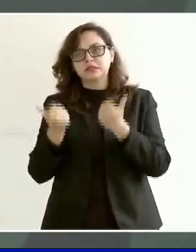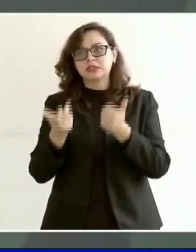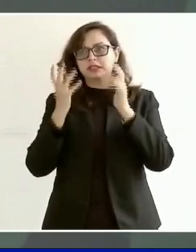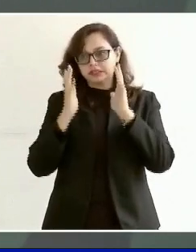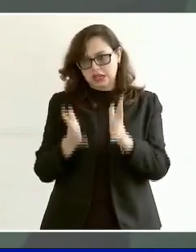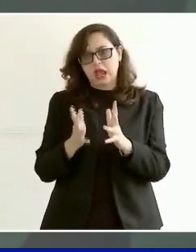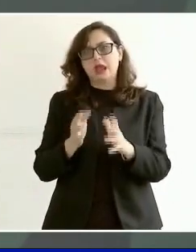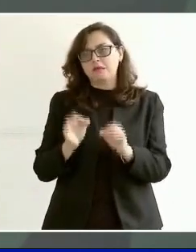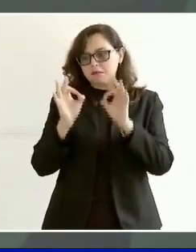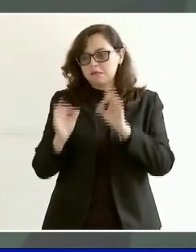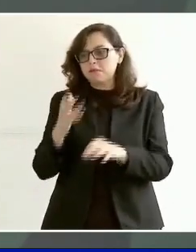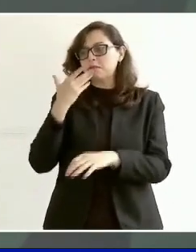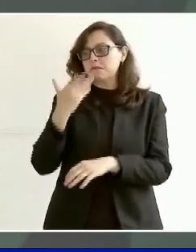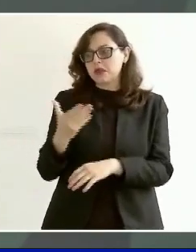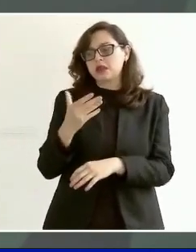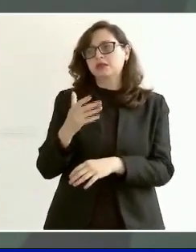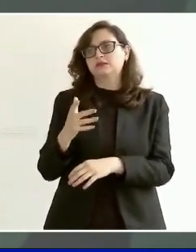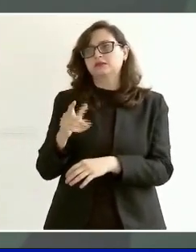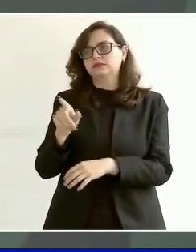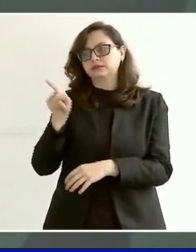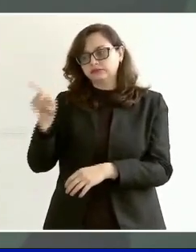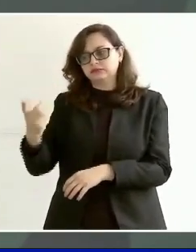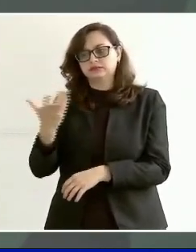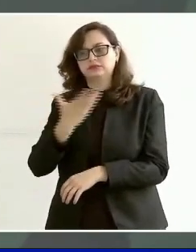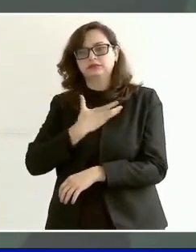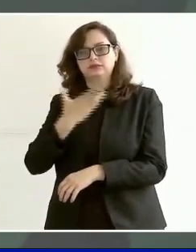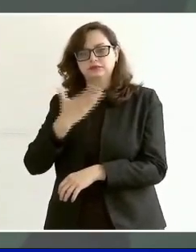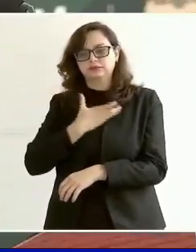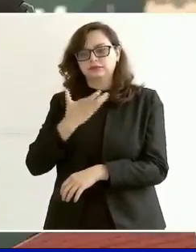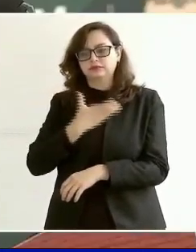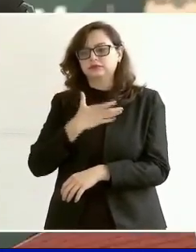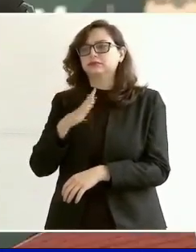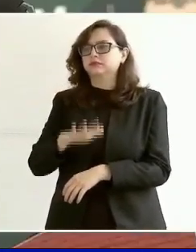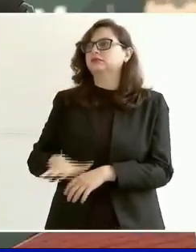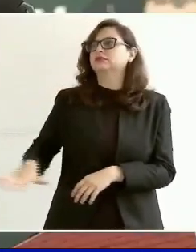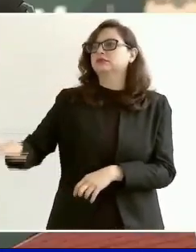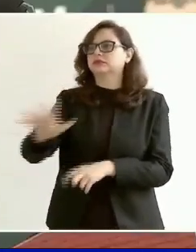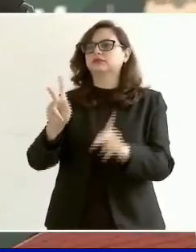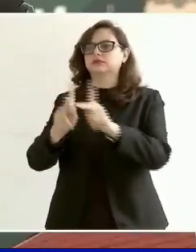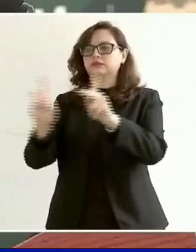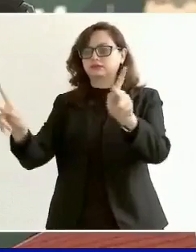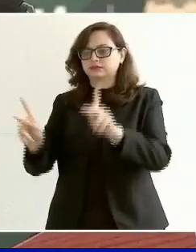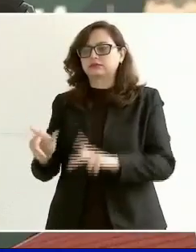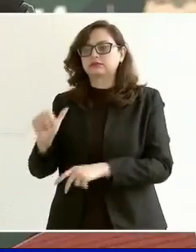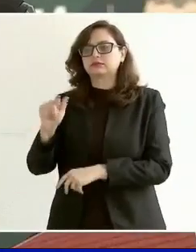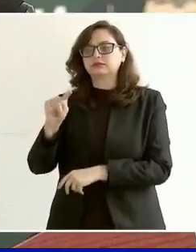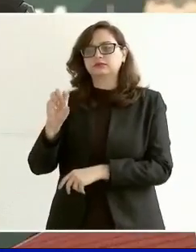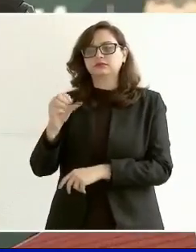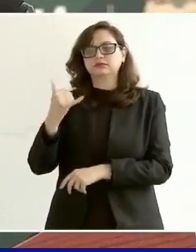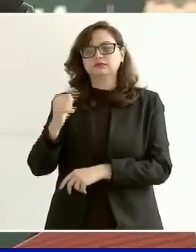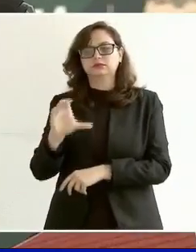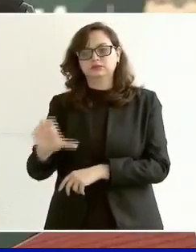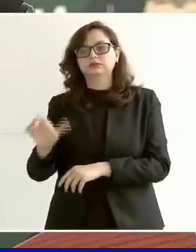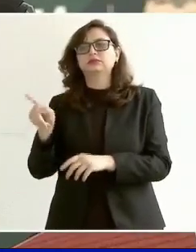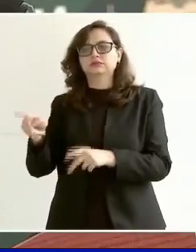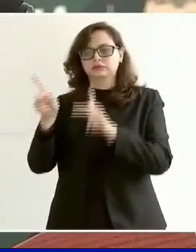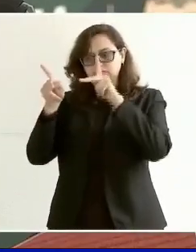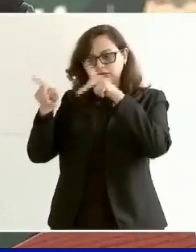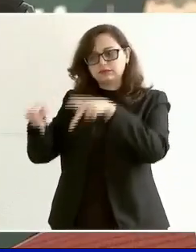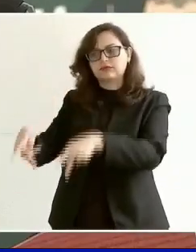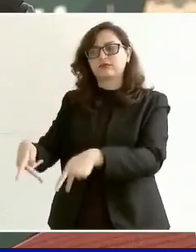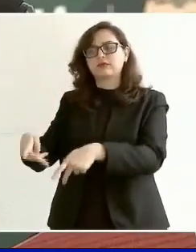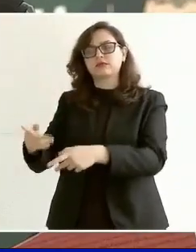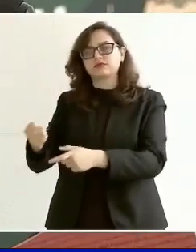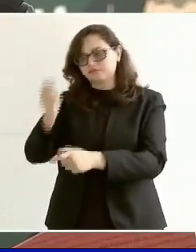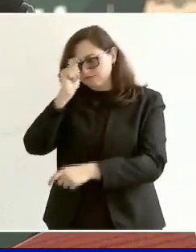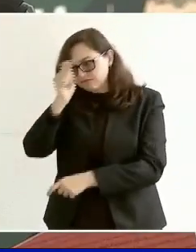estar, en el Zócalo, en la plazuela de Atoyac de Álvarez, donde permanece un